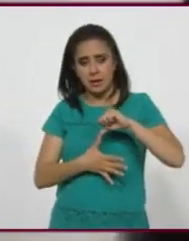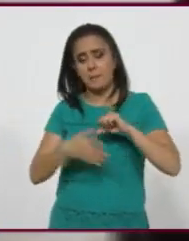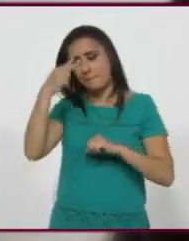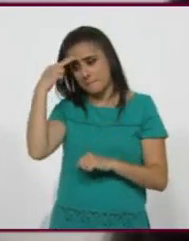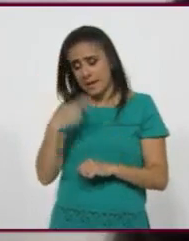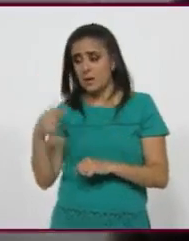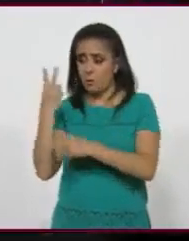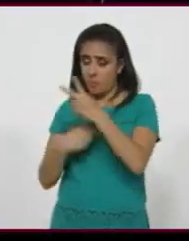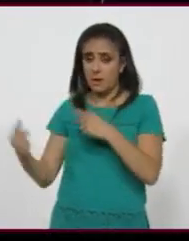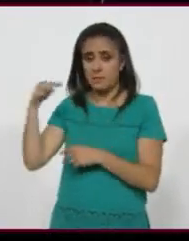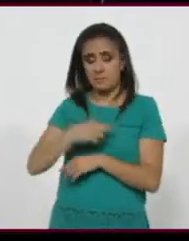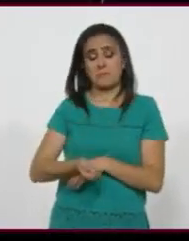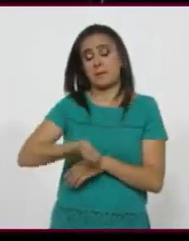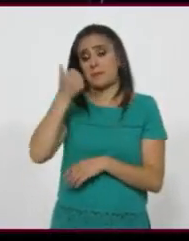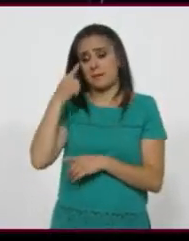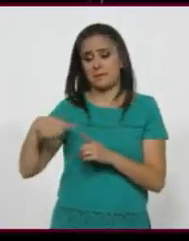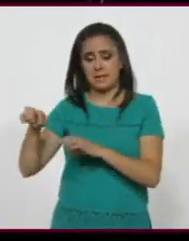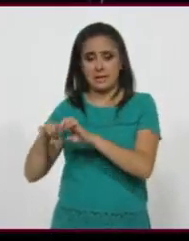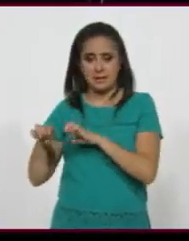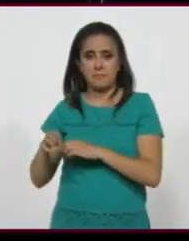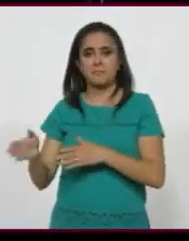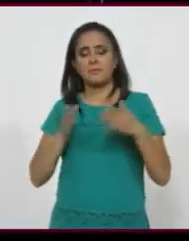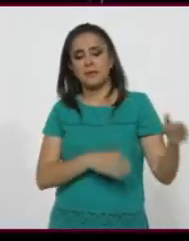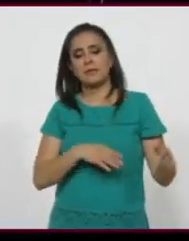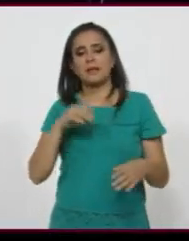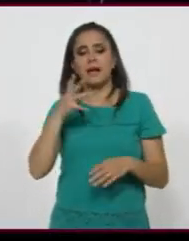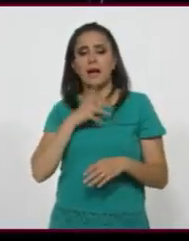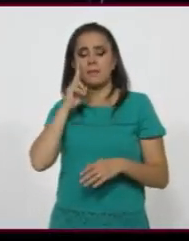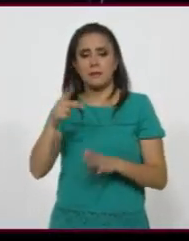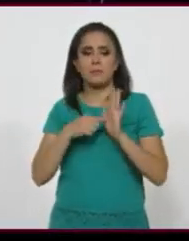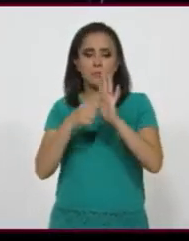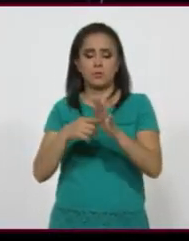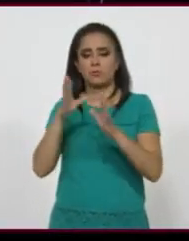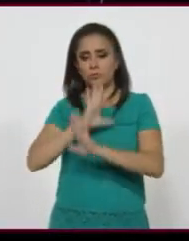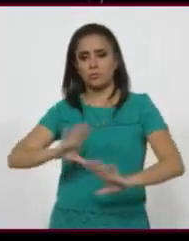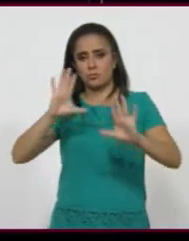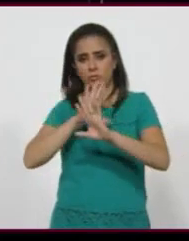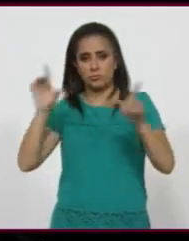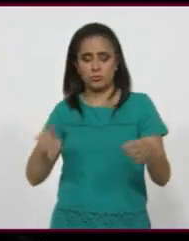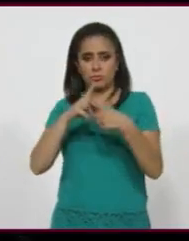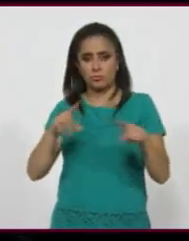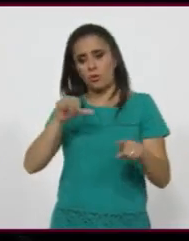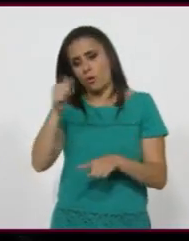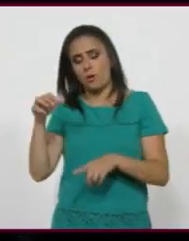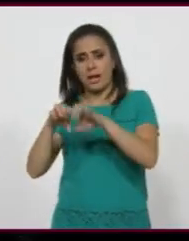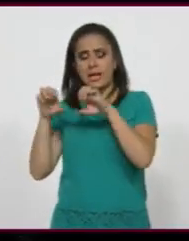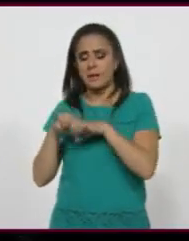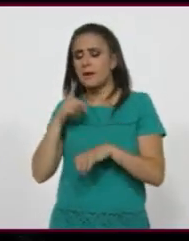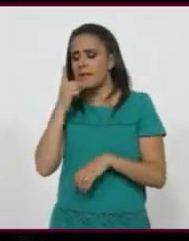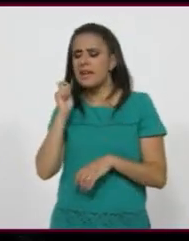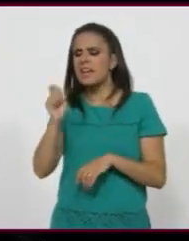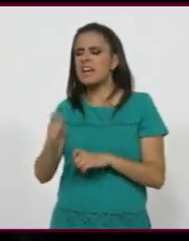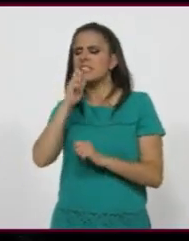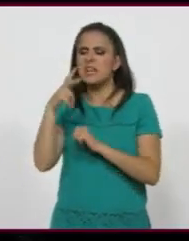de Cervantino, ¿no? De Bosnia y Herzegovina, escenificación que en el título pregunta y responde. ¿Qué es Europa?